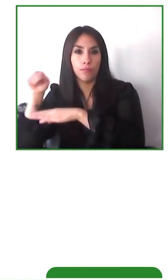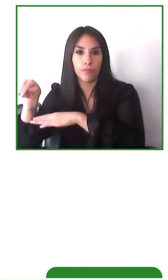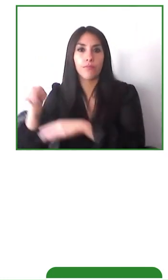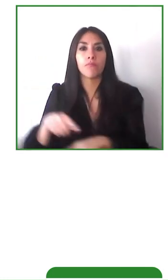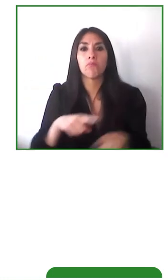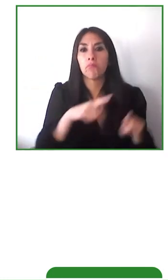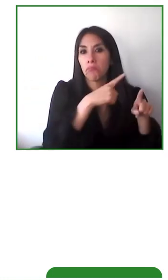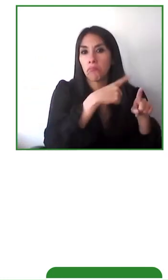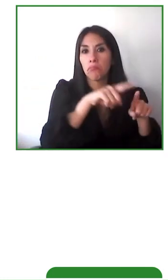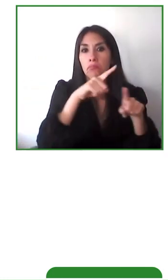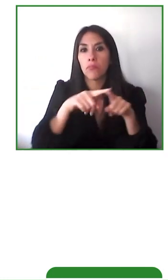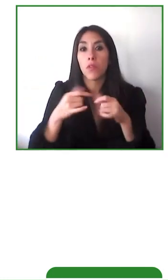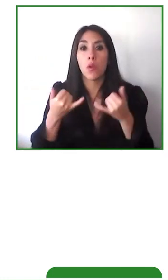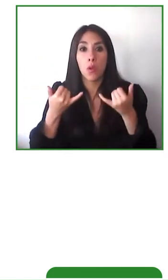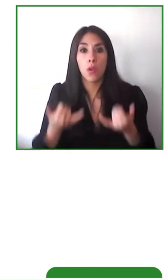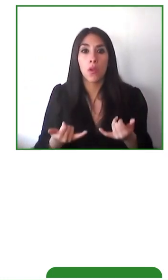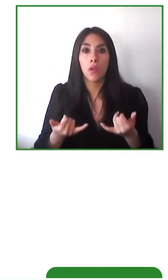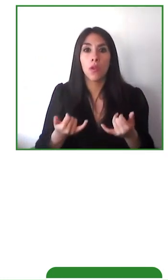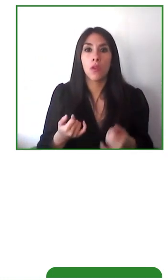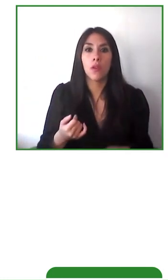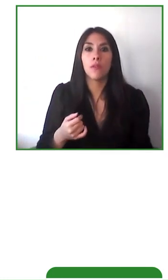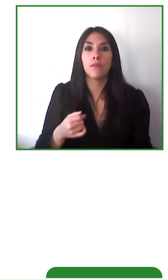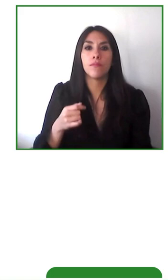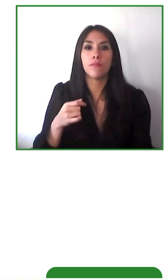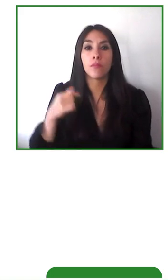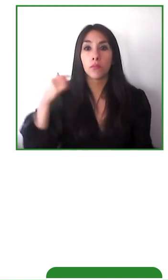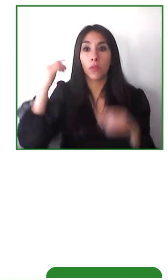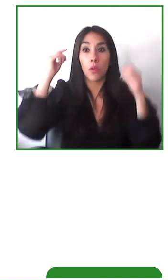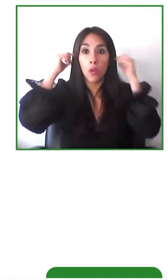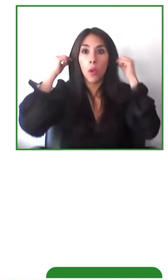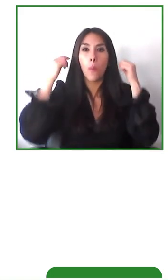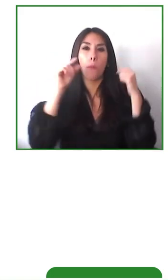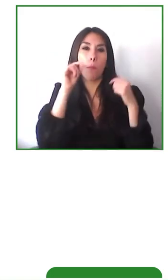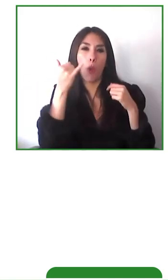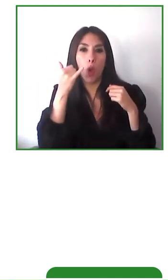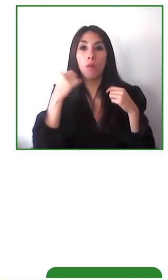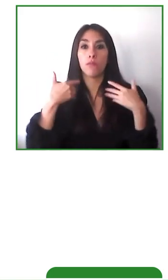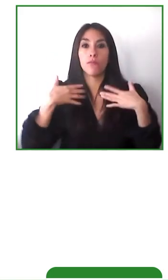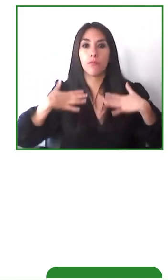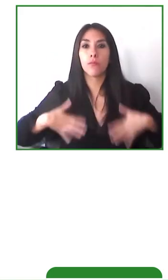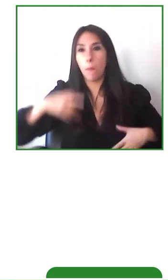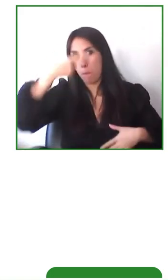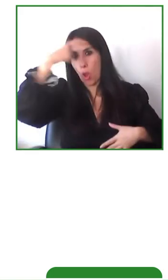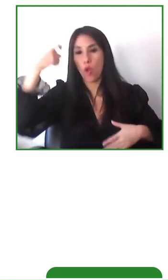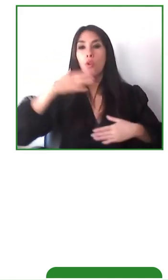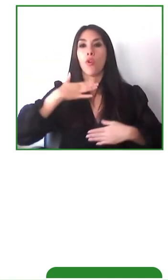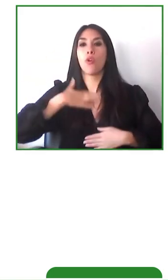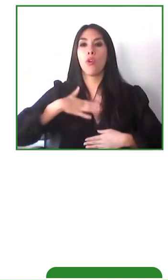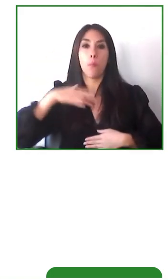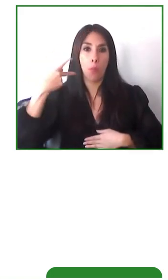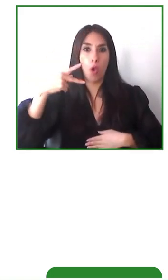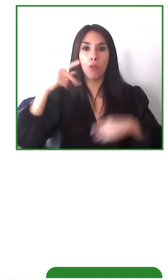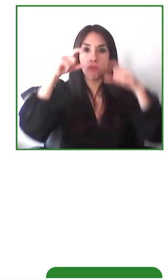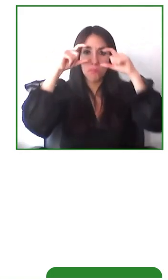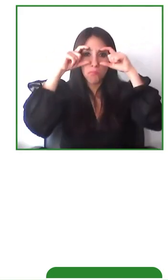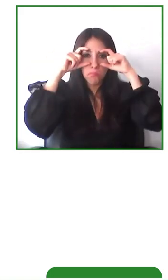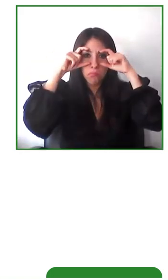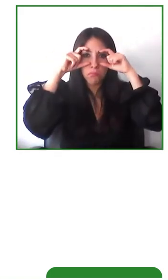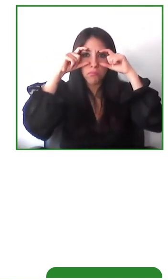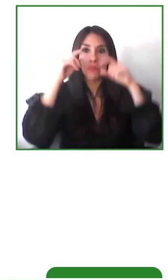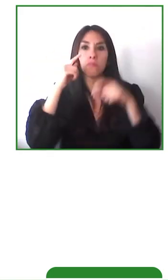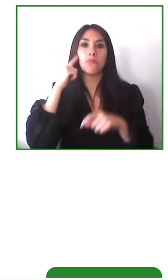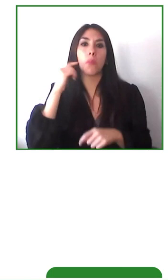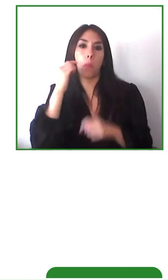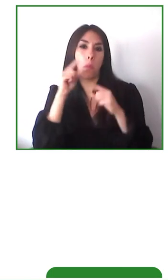y estoy usando una blusa rosa y una chaqueta negra hoy. Tengo el gran placer